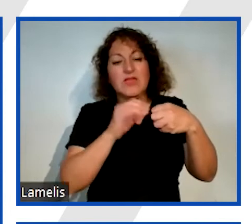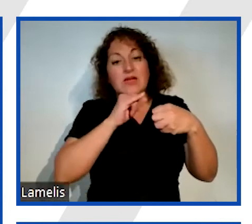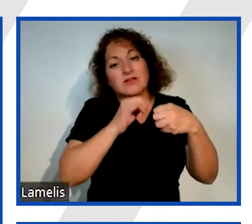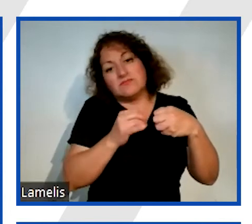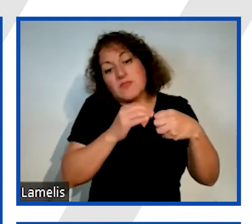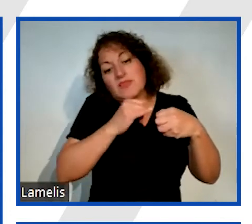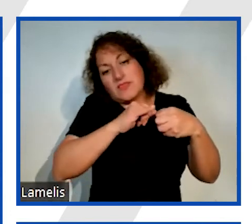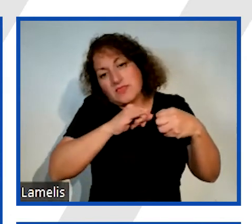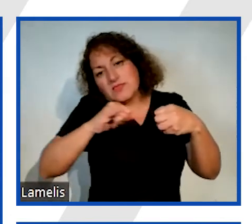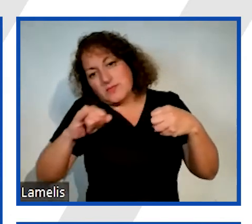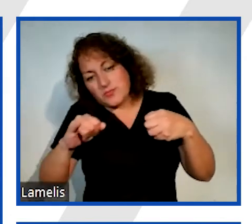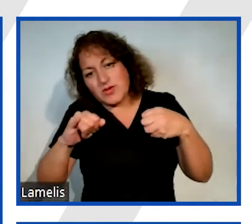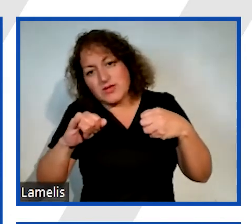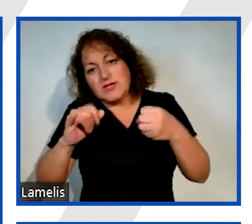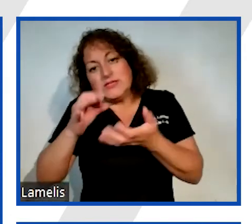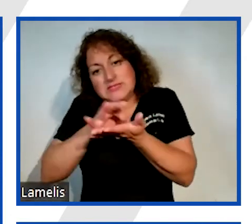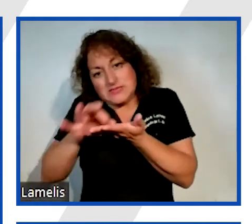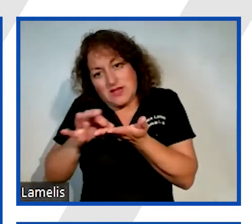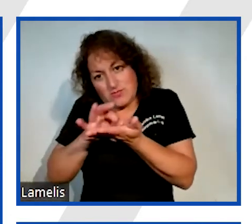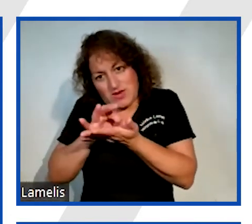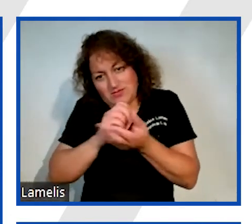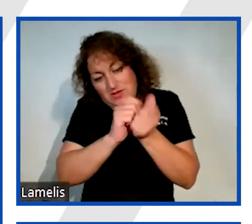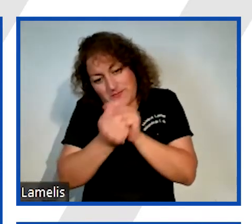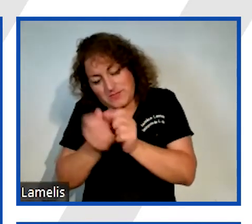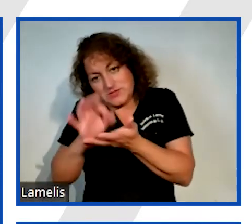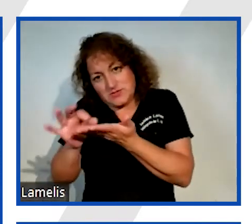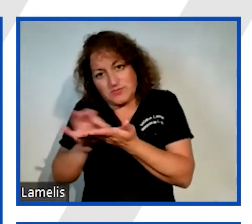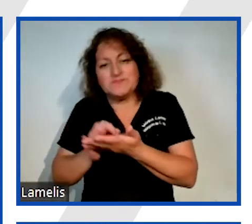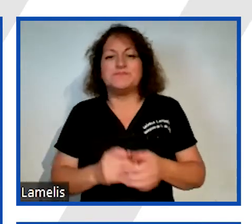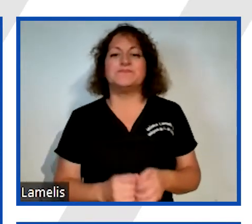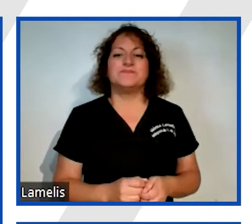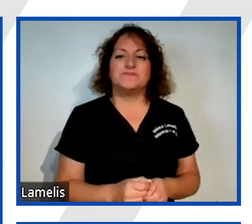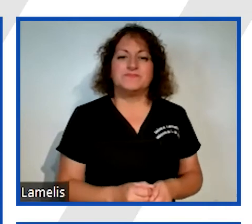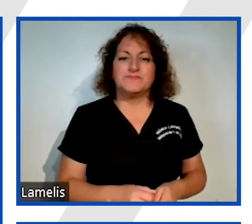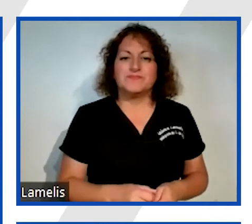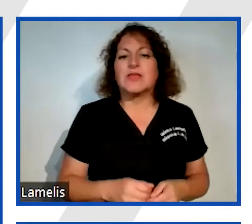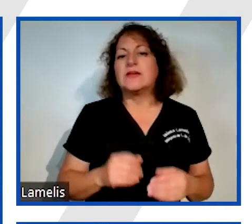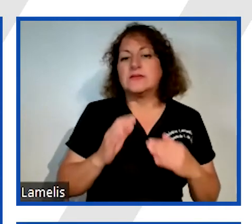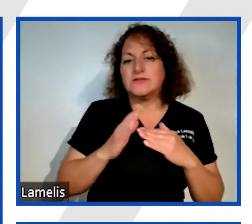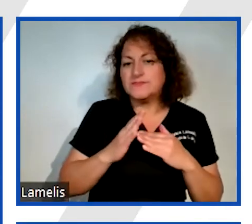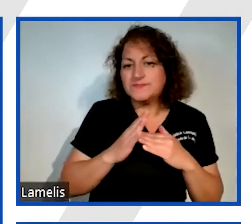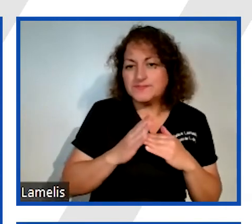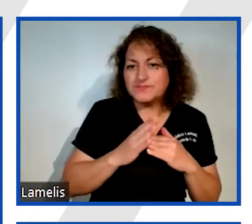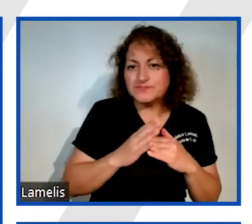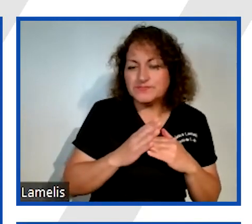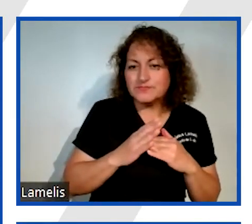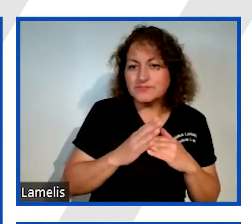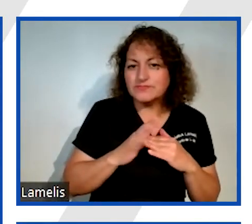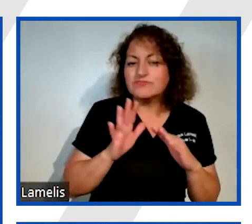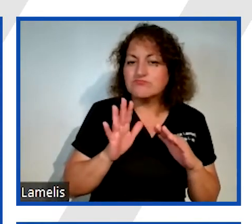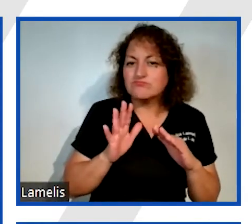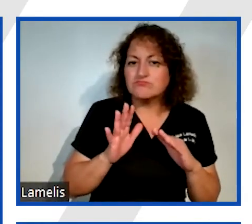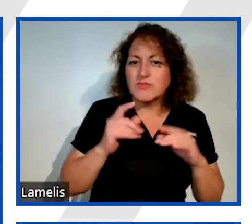este contenedor que dejaba que lado y lo trató como loco el otro y el otro poco res pero no importa es la